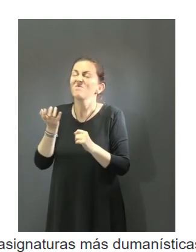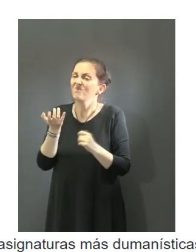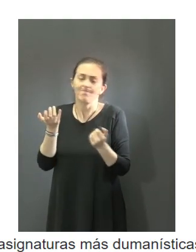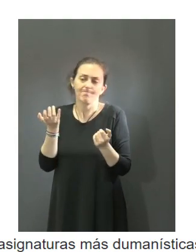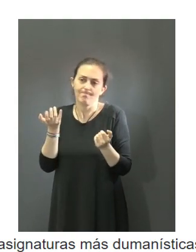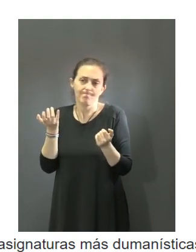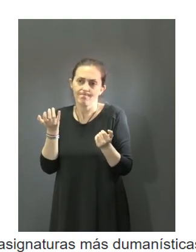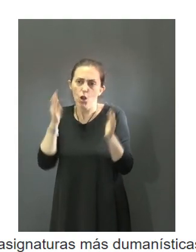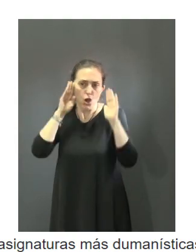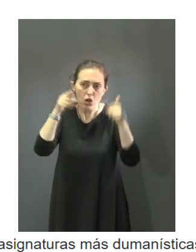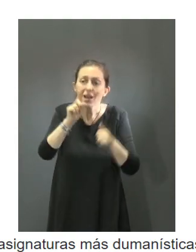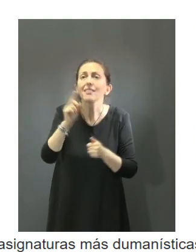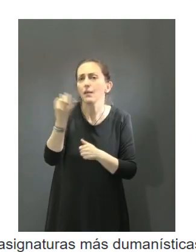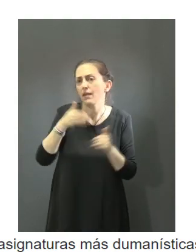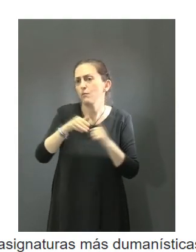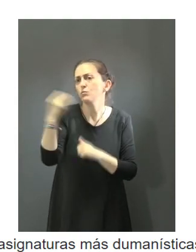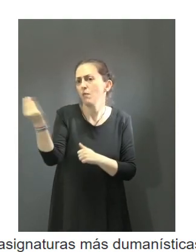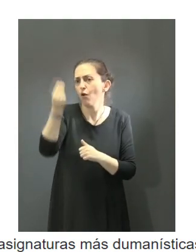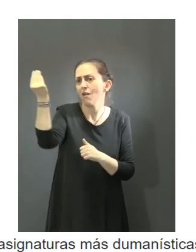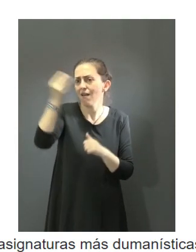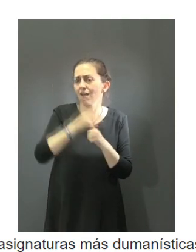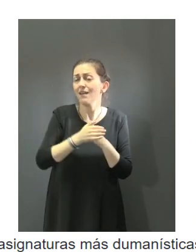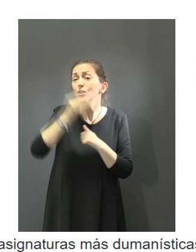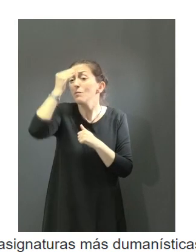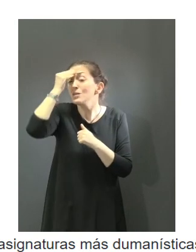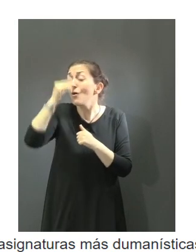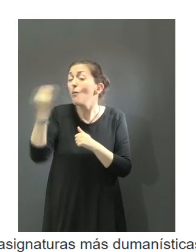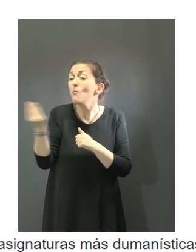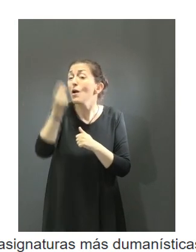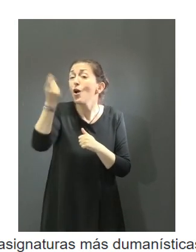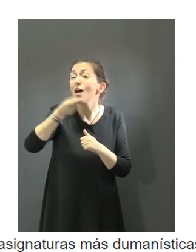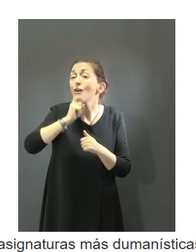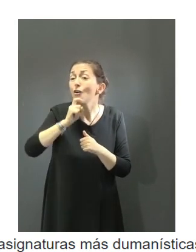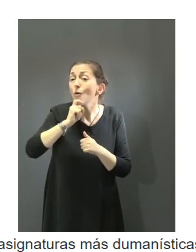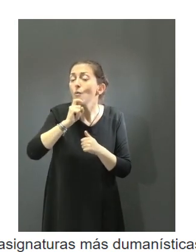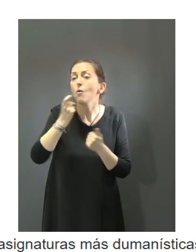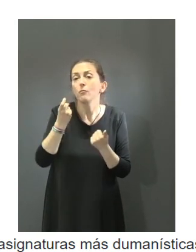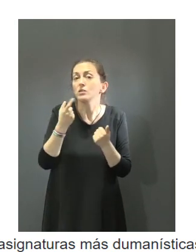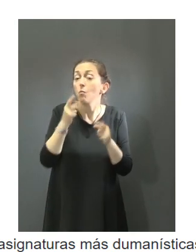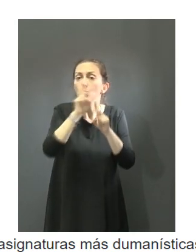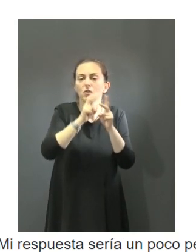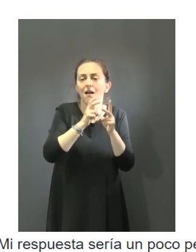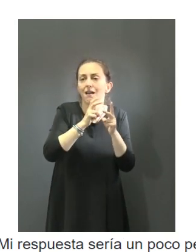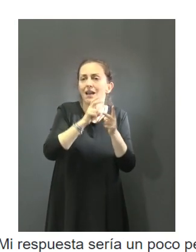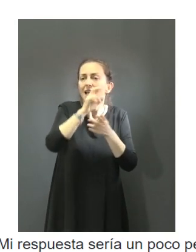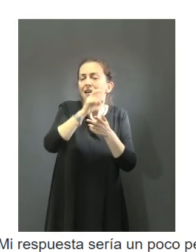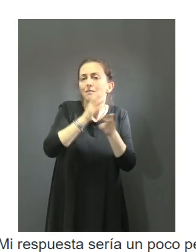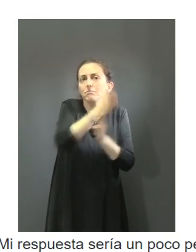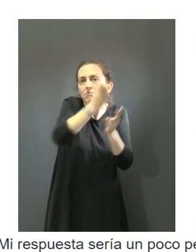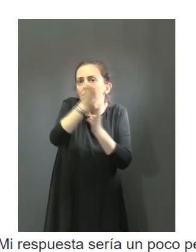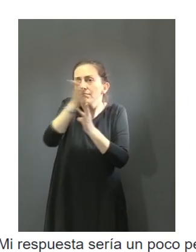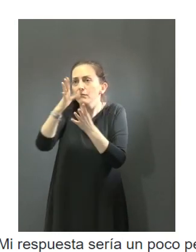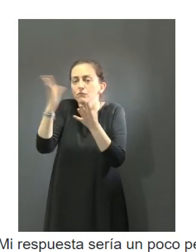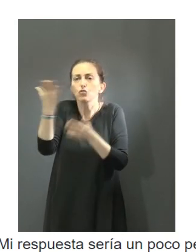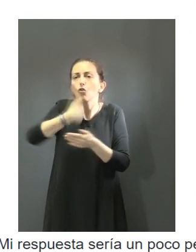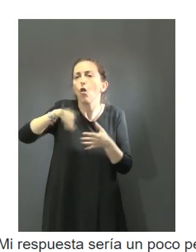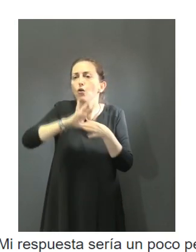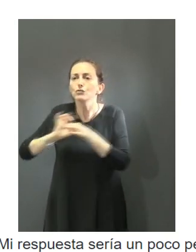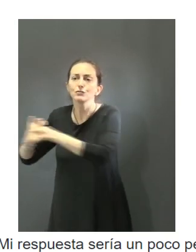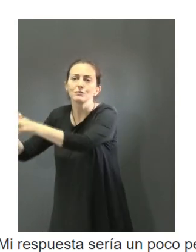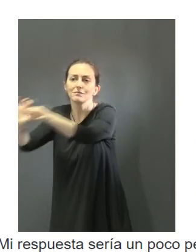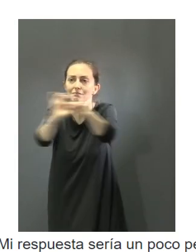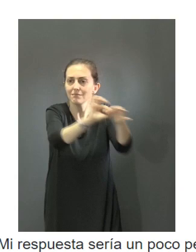tal. Deberíamos mejorarlo y quizá una de las formas es esta interdisciplinariedad que estamos hablando. Efectivamente, es